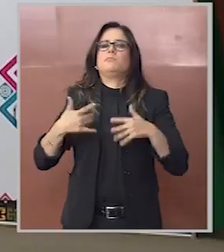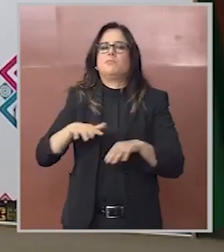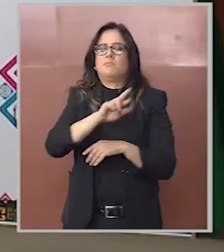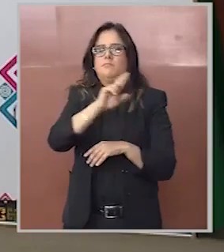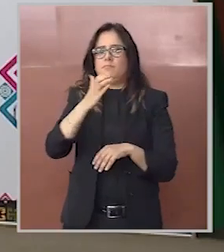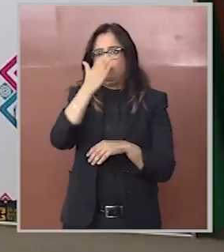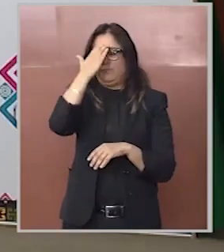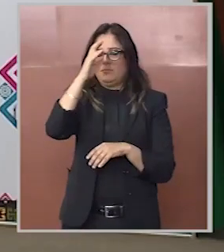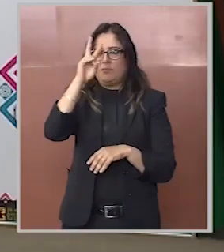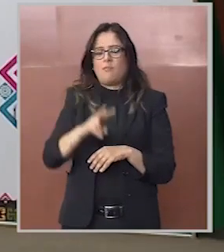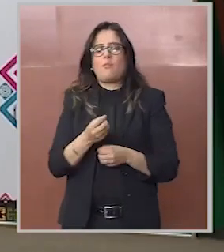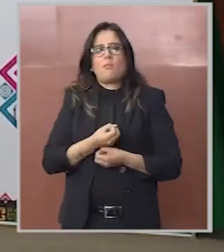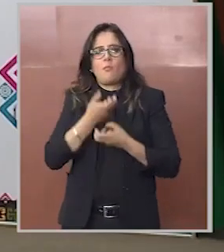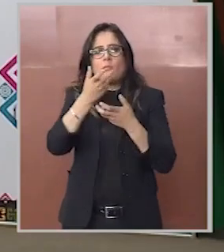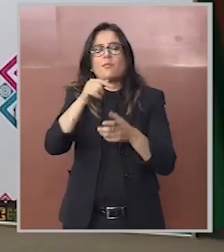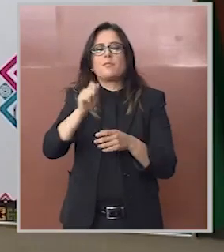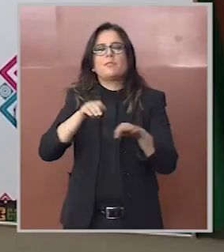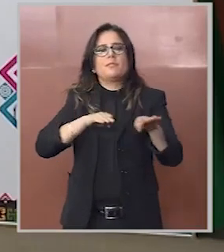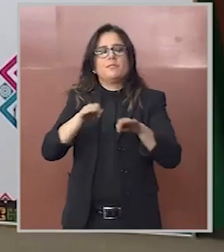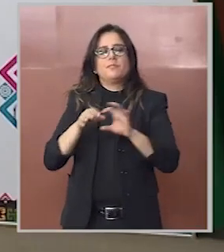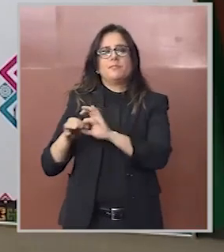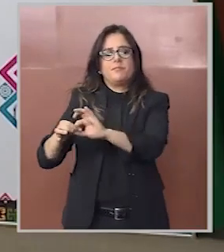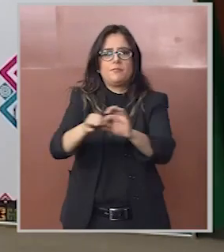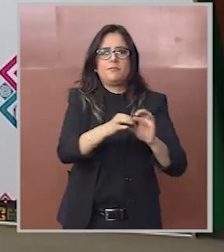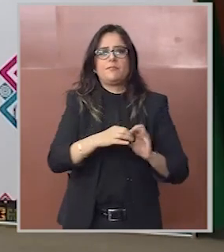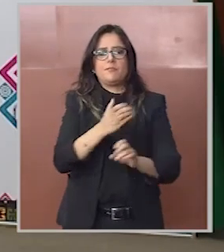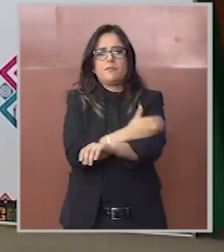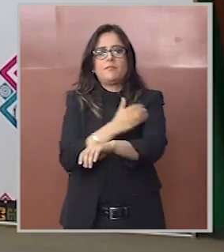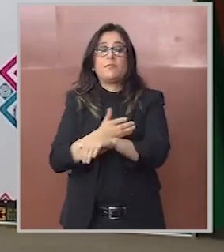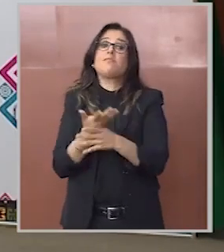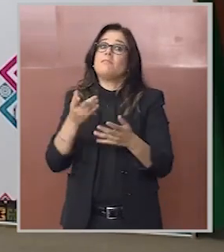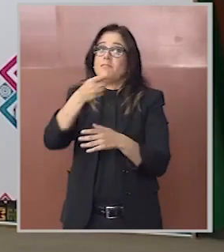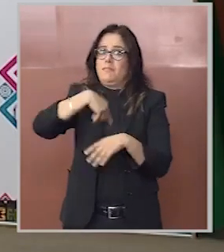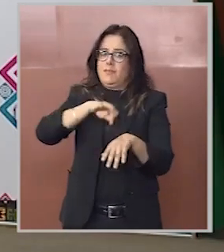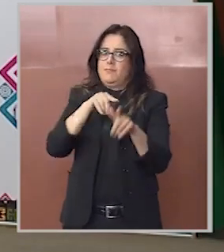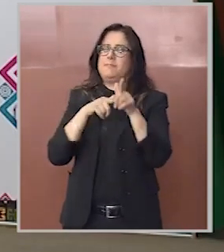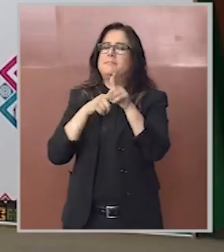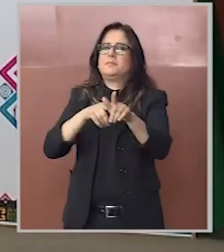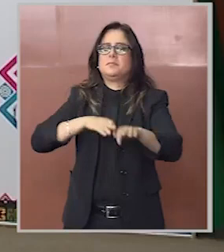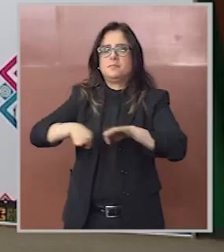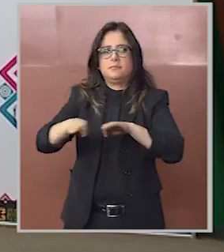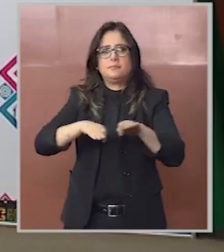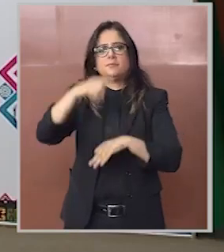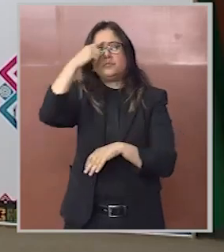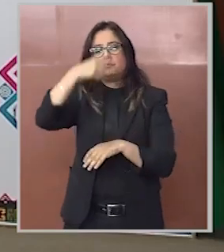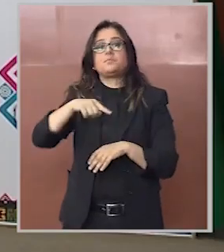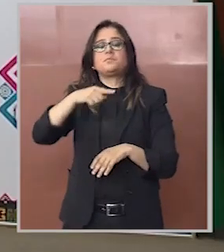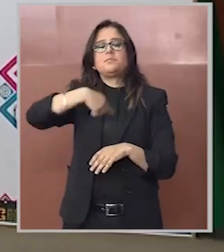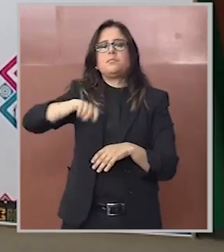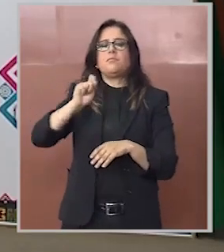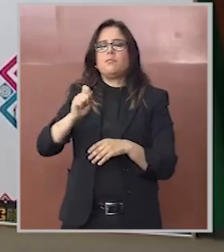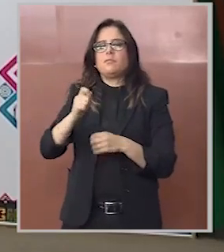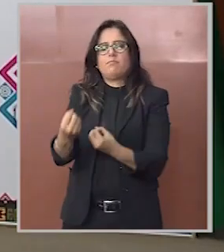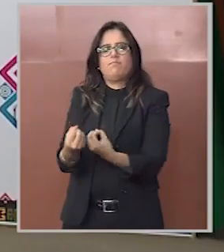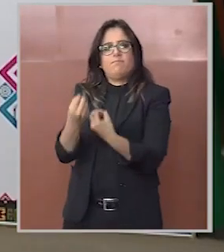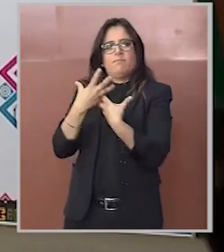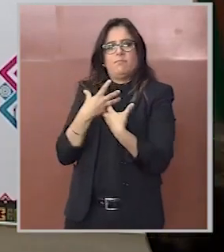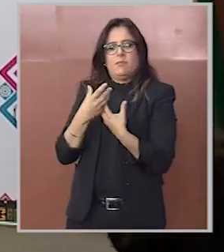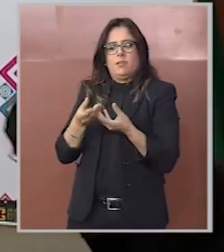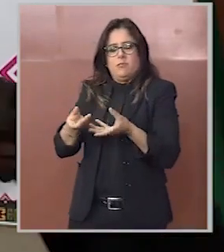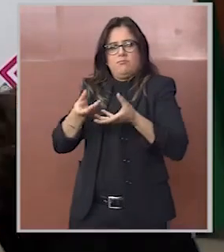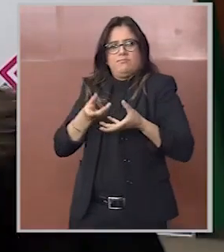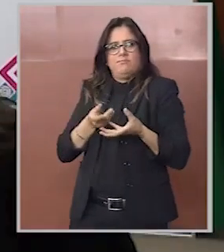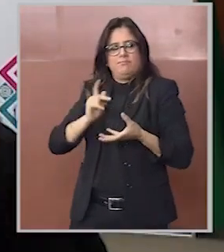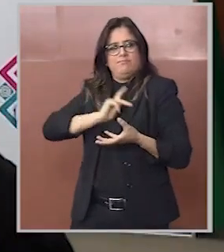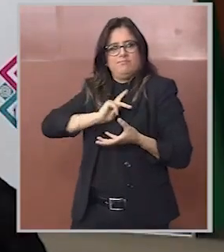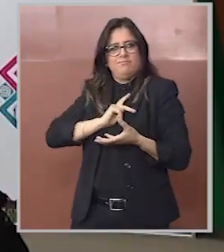sincero reconocimiento para este trabajo y pues nada seguir trabajando para la incidencia para la apropiación para lo